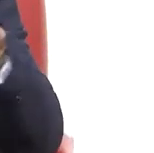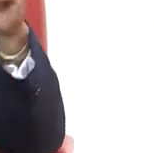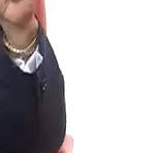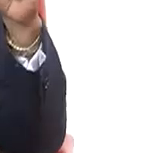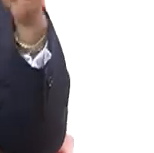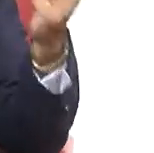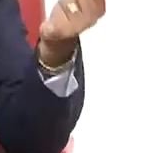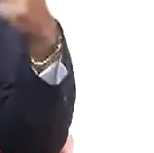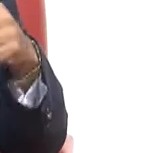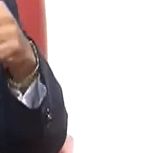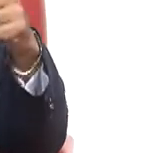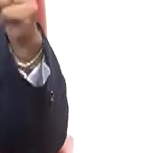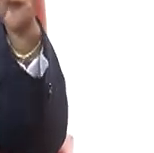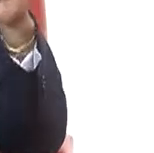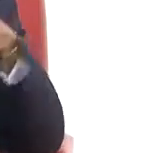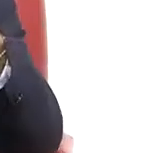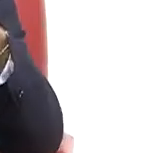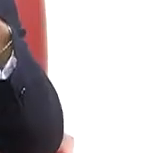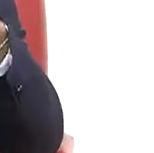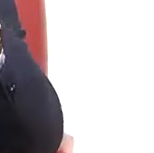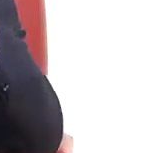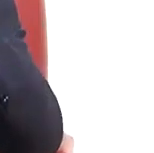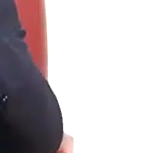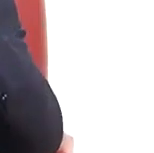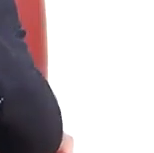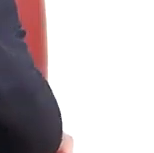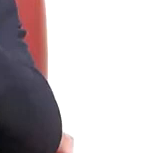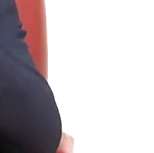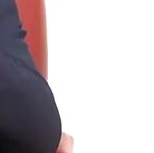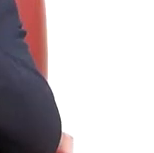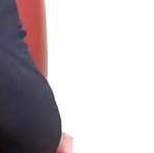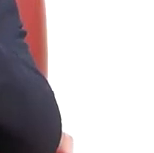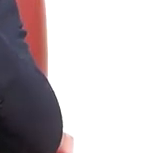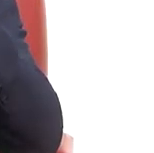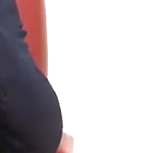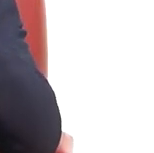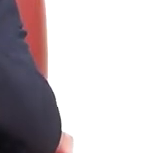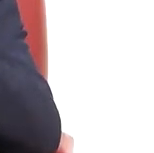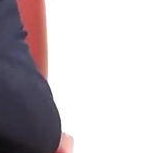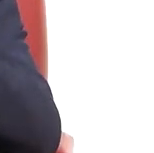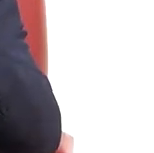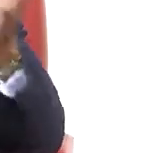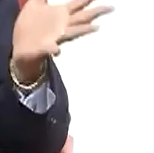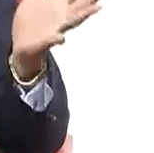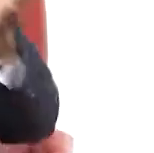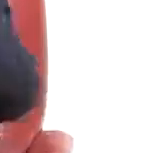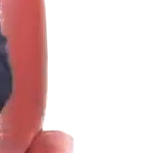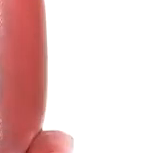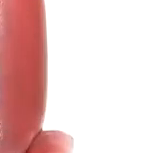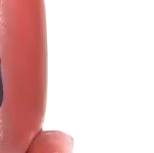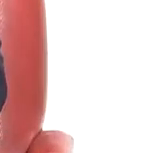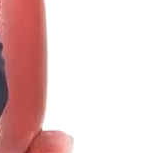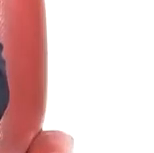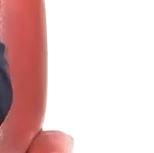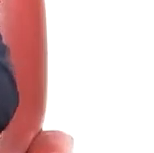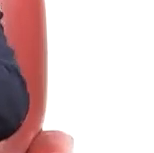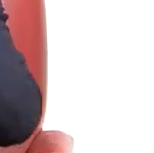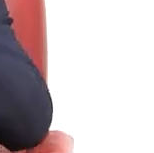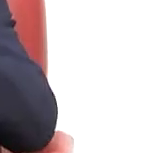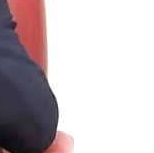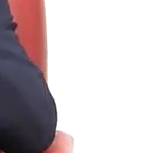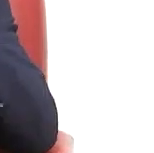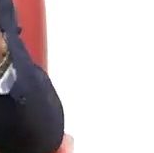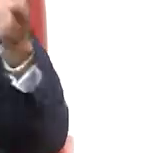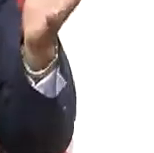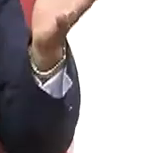calidad. Efectivamente, la psicología es una ciencia que está incorporada en el área de la salud, y no porque sea una ciencia biológica,